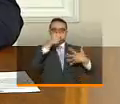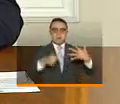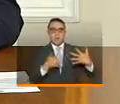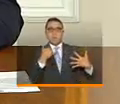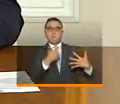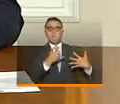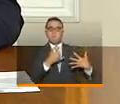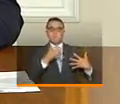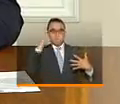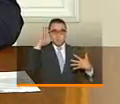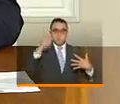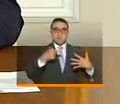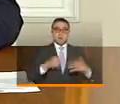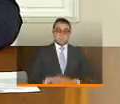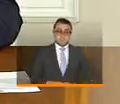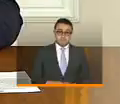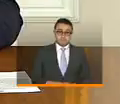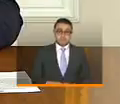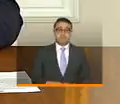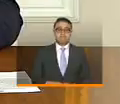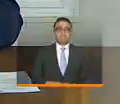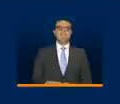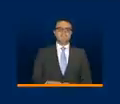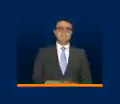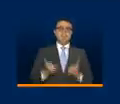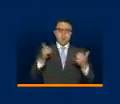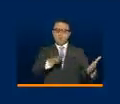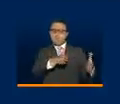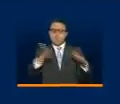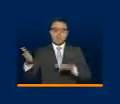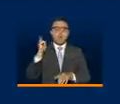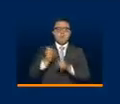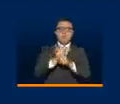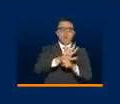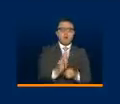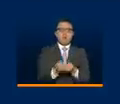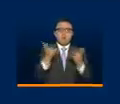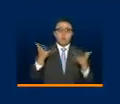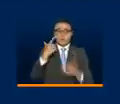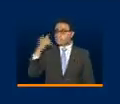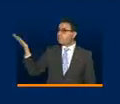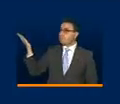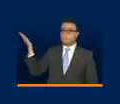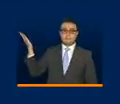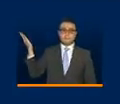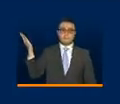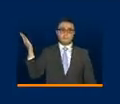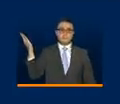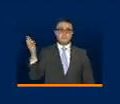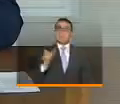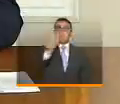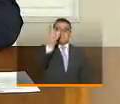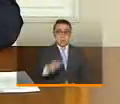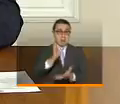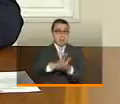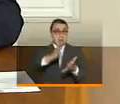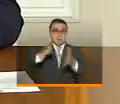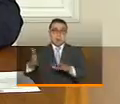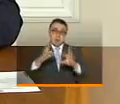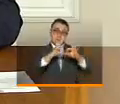municipios. Hoy se registraron 289 fallecidos y le expresamos a las familias que han perdido sus seres